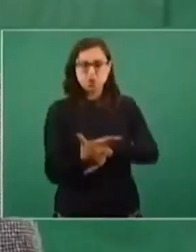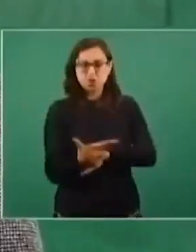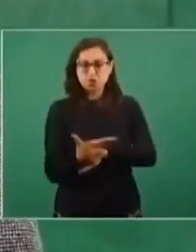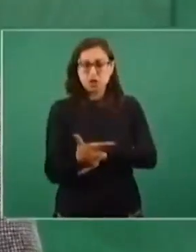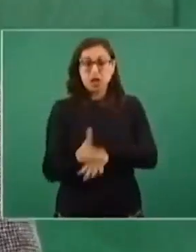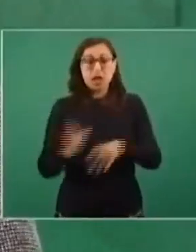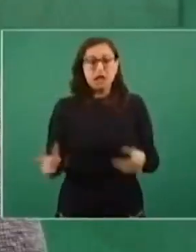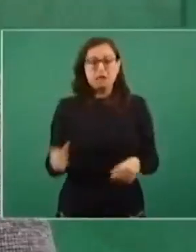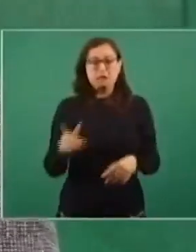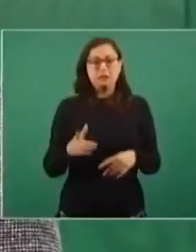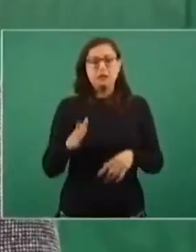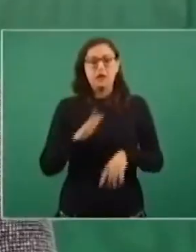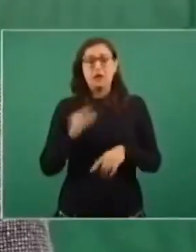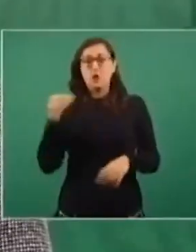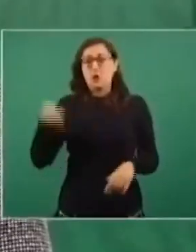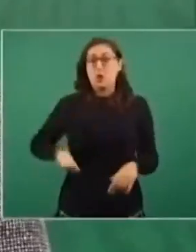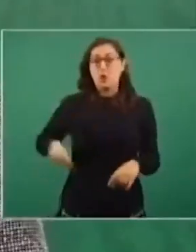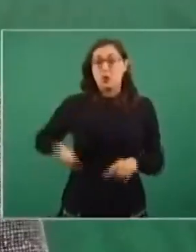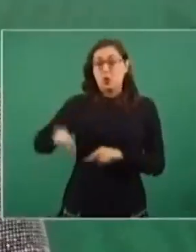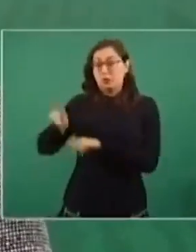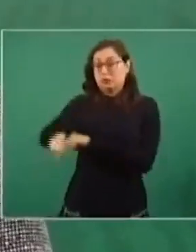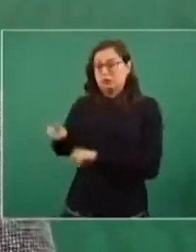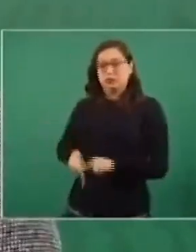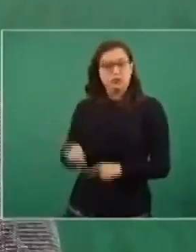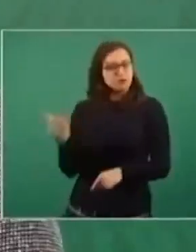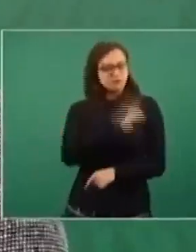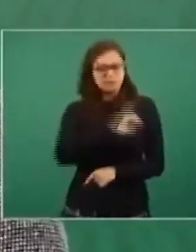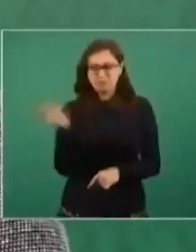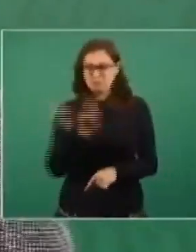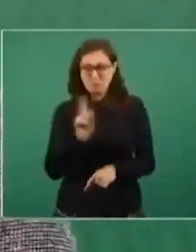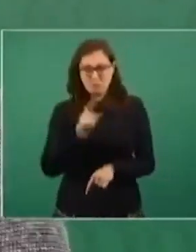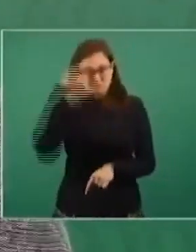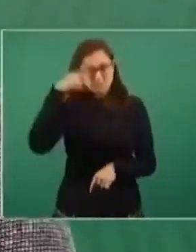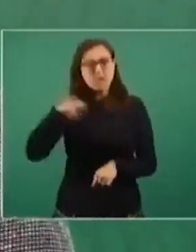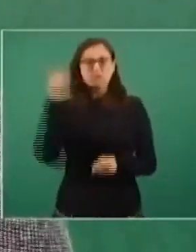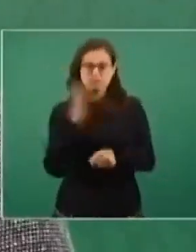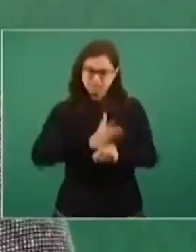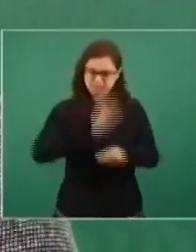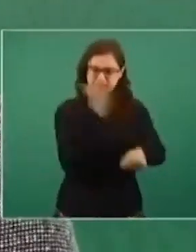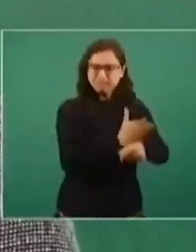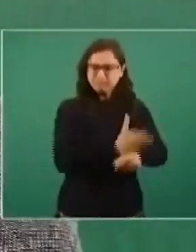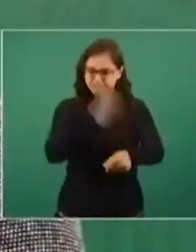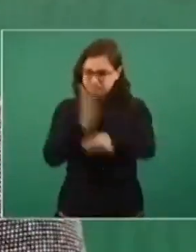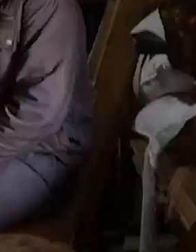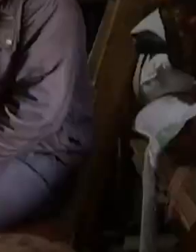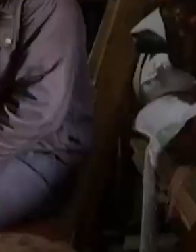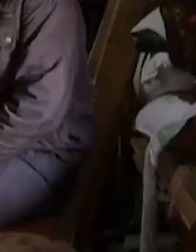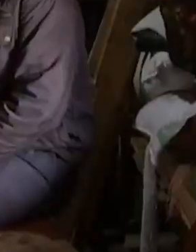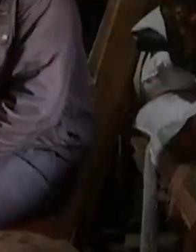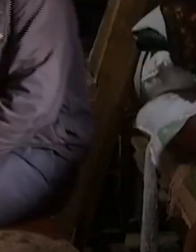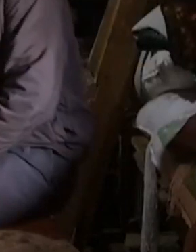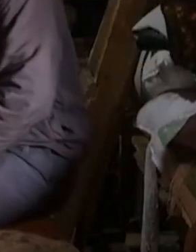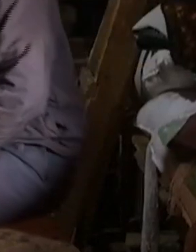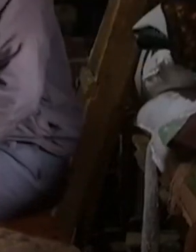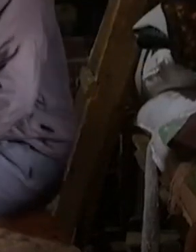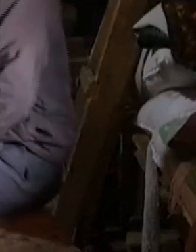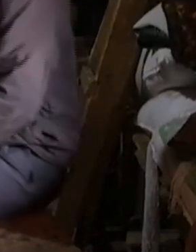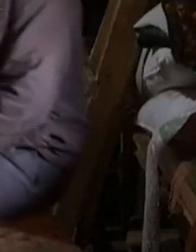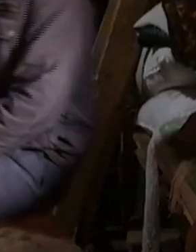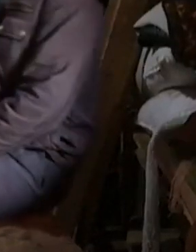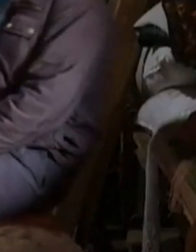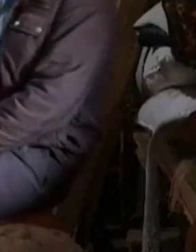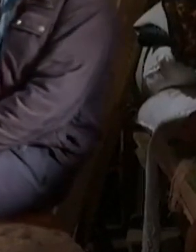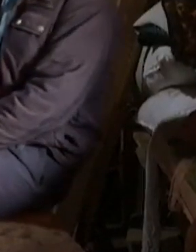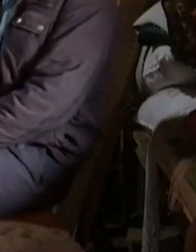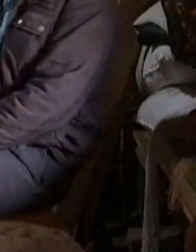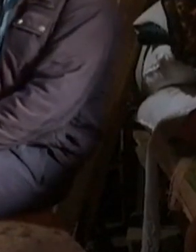deslindar responsabilidades, para imputar conductas irregulares. La investigación apunta a que las